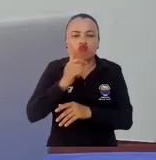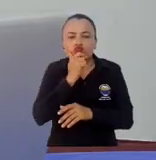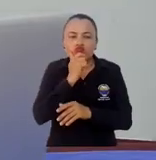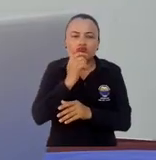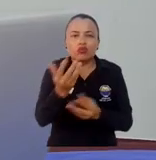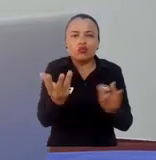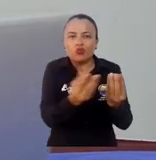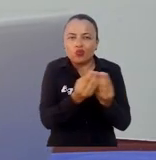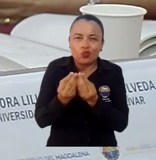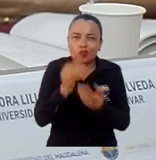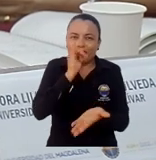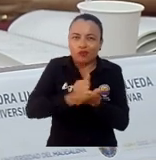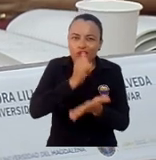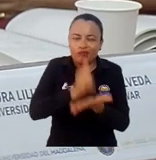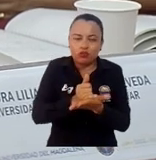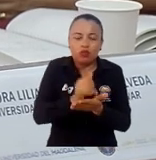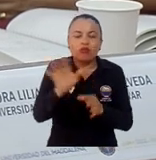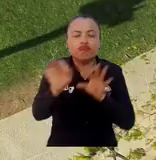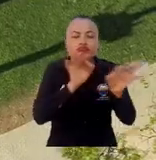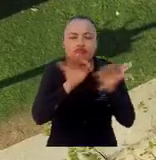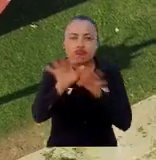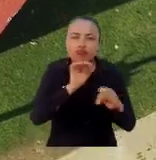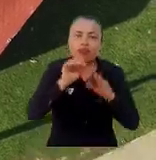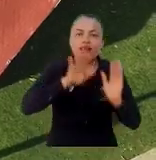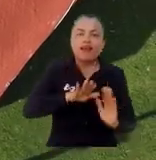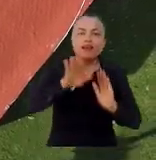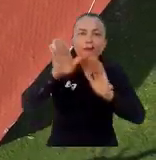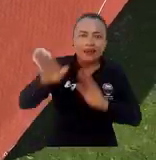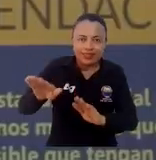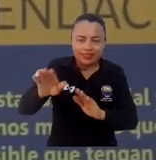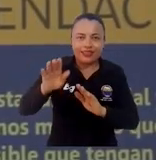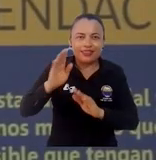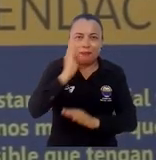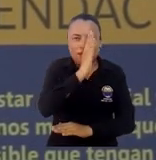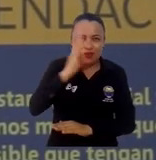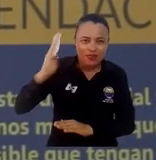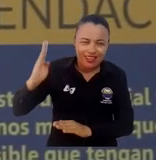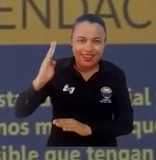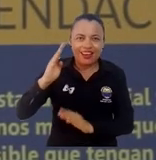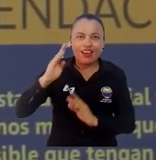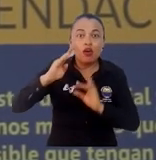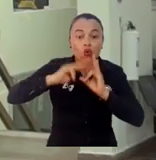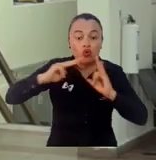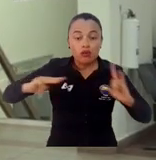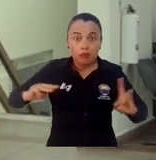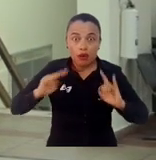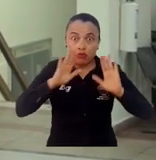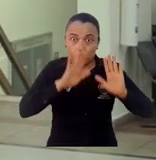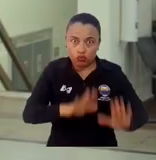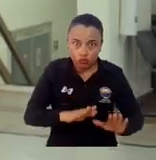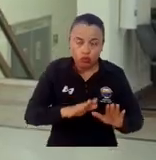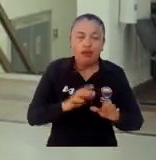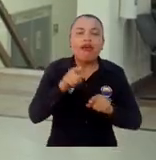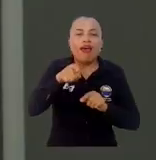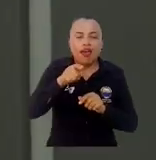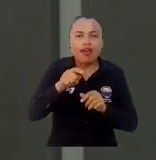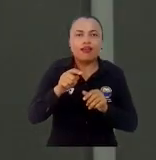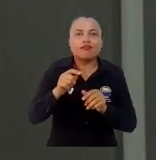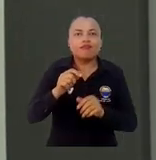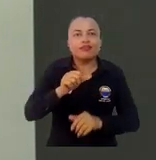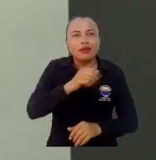ASOUNIESCA eligió a los nuevos miembros de su junta directiva, donde el representante de la biblioteca Germán Bula Meyer de